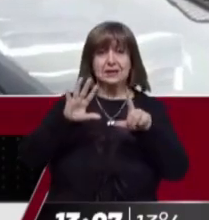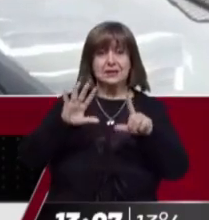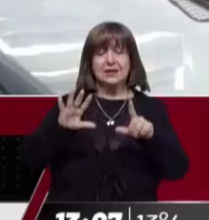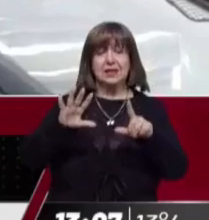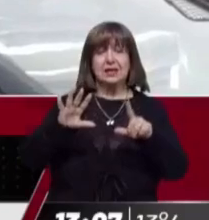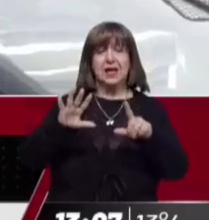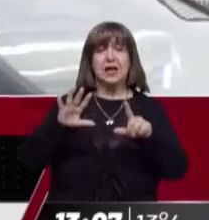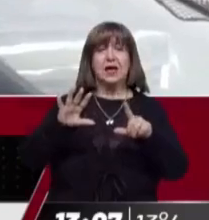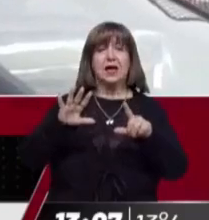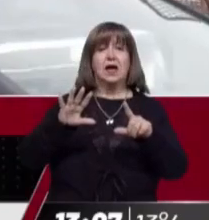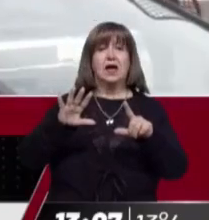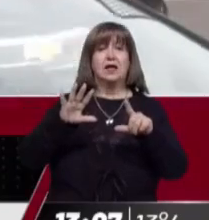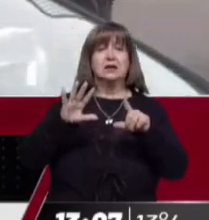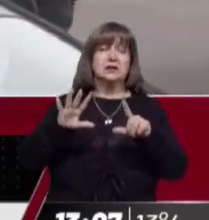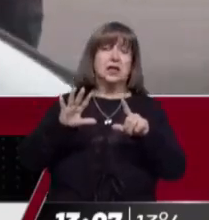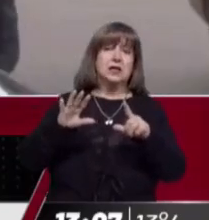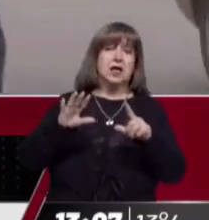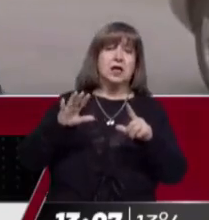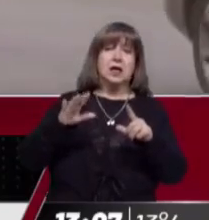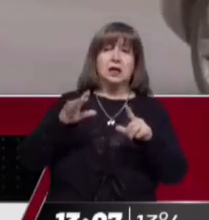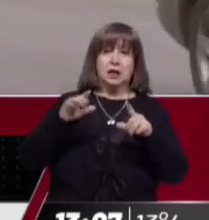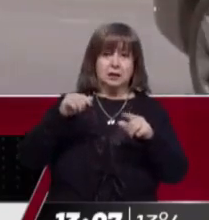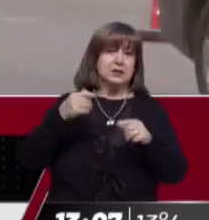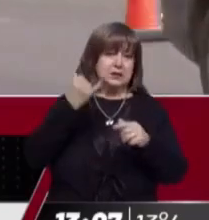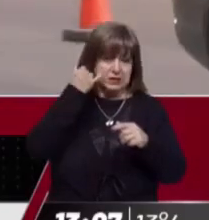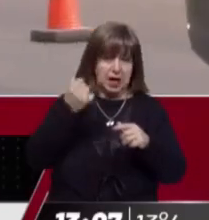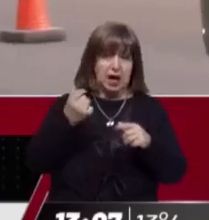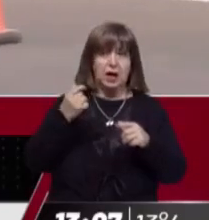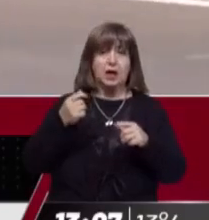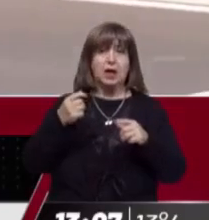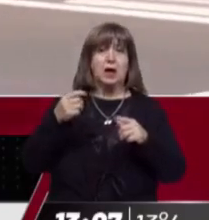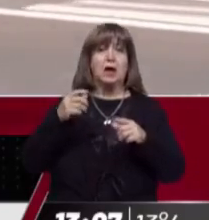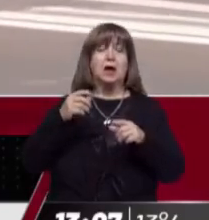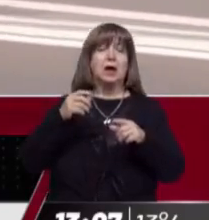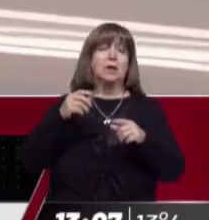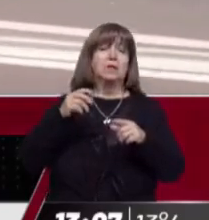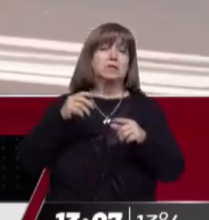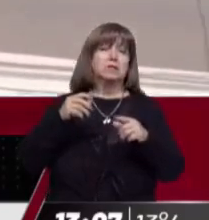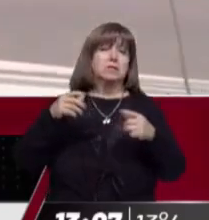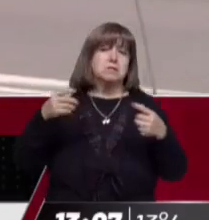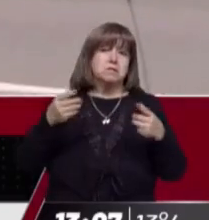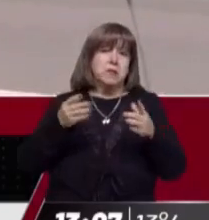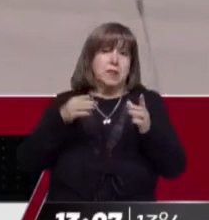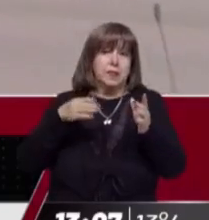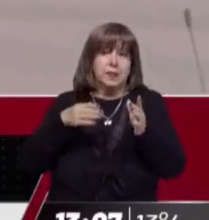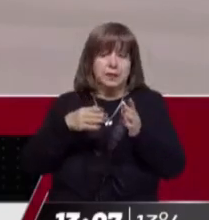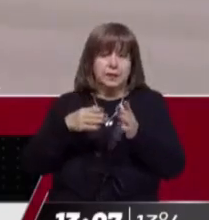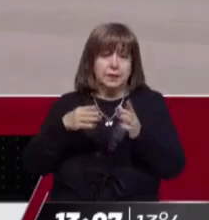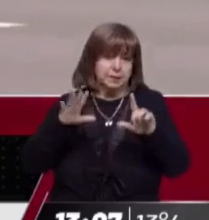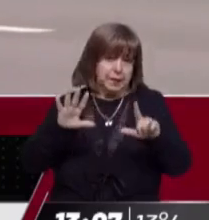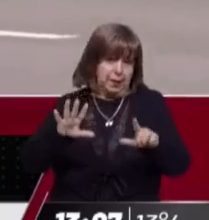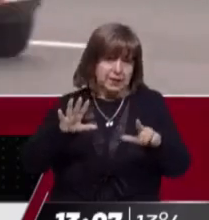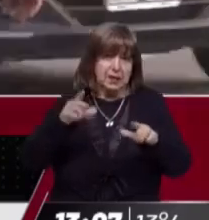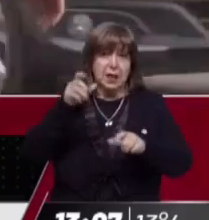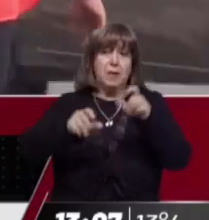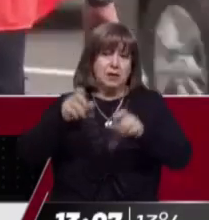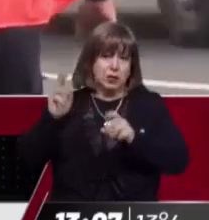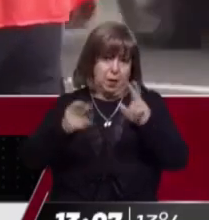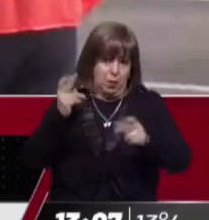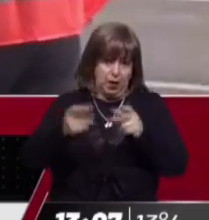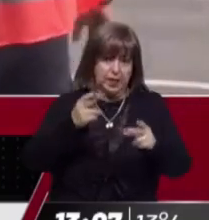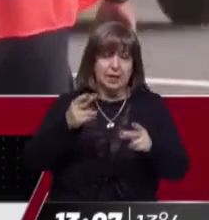7, no significa que no puedan haber habido algunos más, teniendo en cuenta las necropsias y demás que realiza el Poder Judicial,